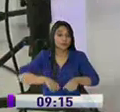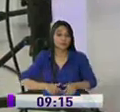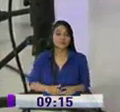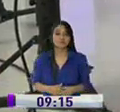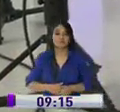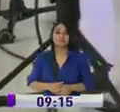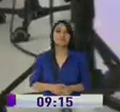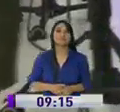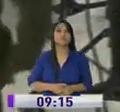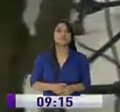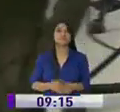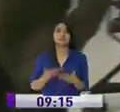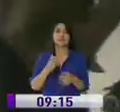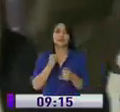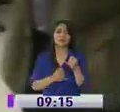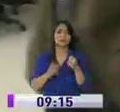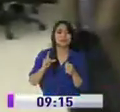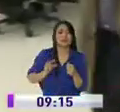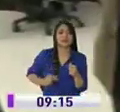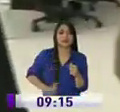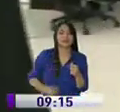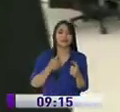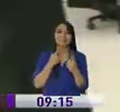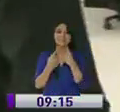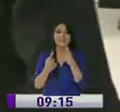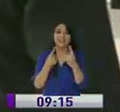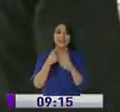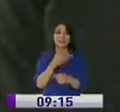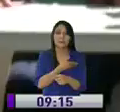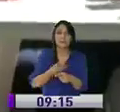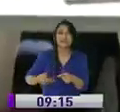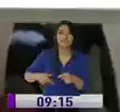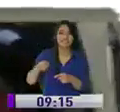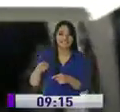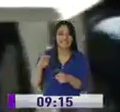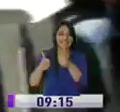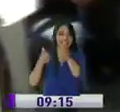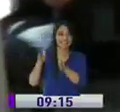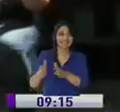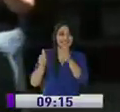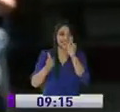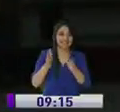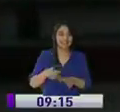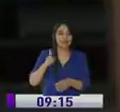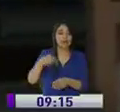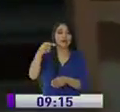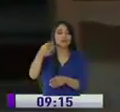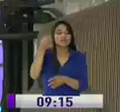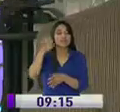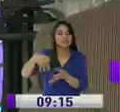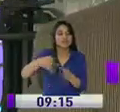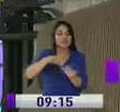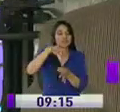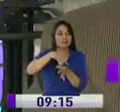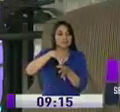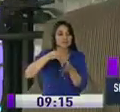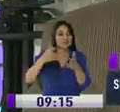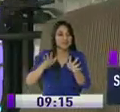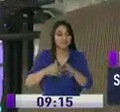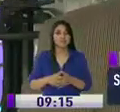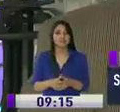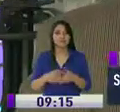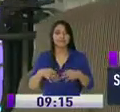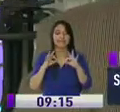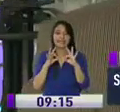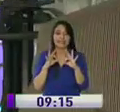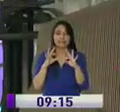Se ultiman los detalles de lo que será el diálogo presidencial con miras a la elección del próximo 19 de febrero. Estamos trabajando en lo que es ya la